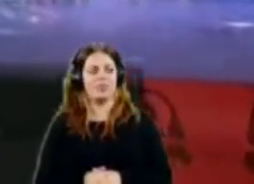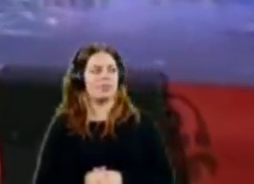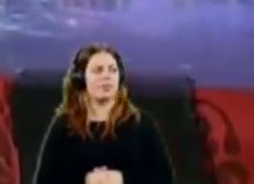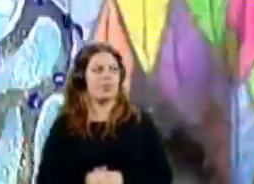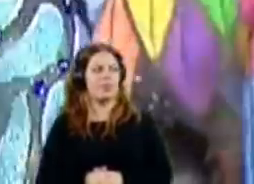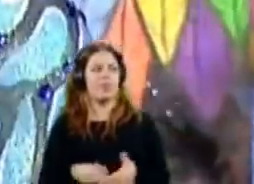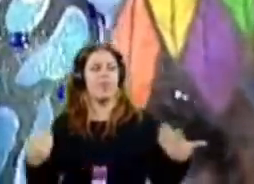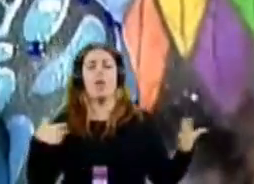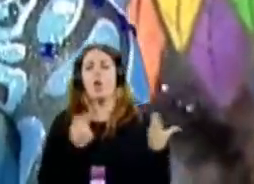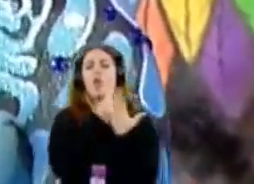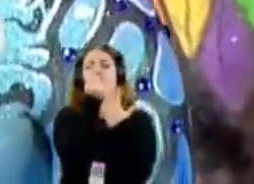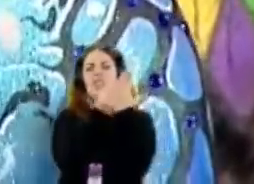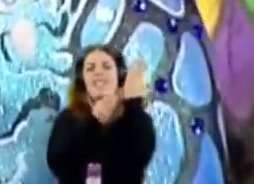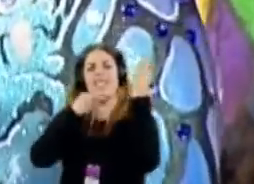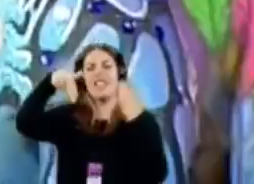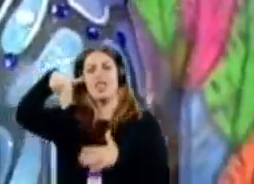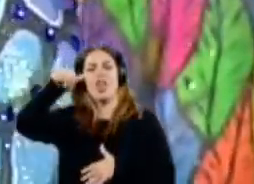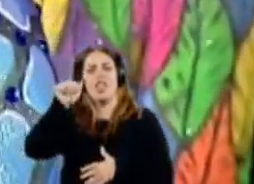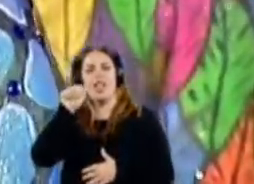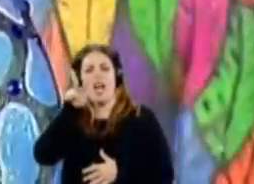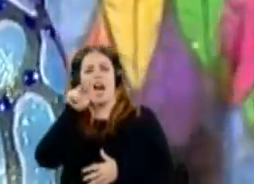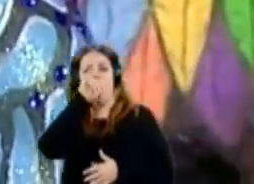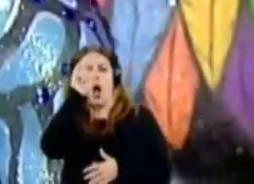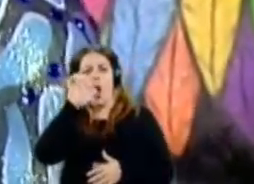Con un diseño de Nausea Alfonso.